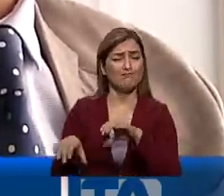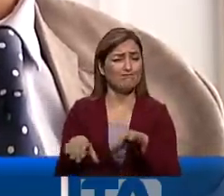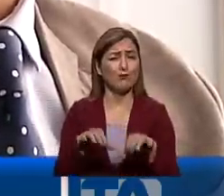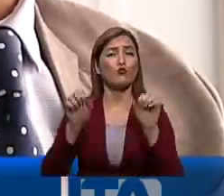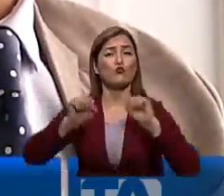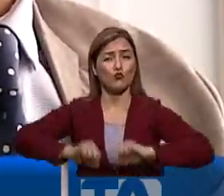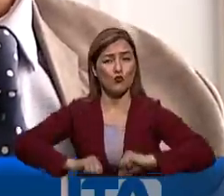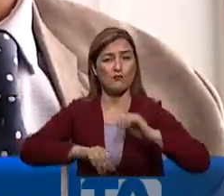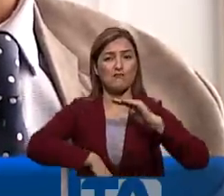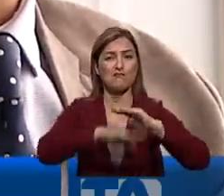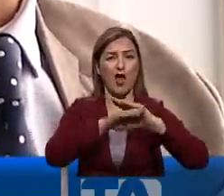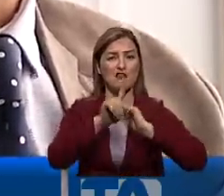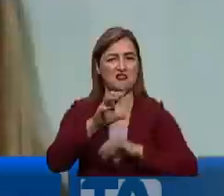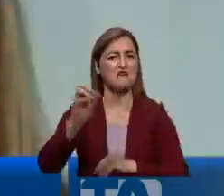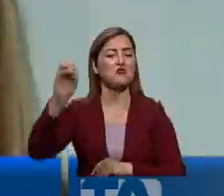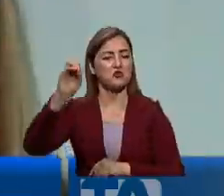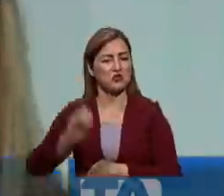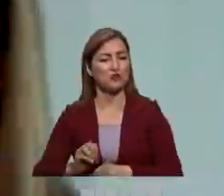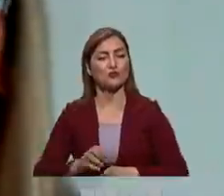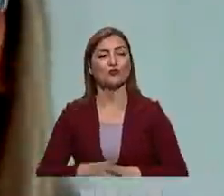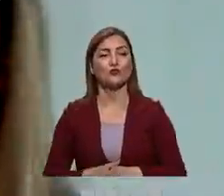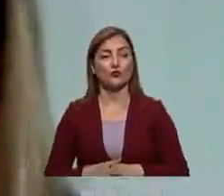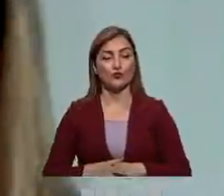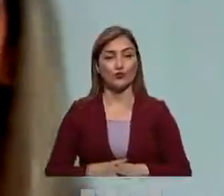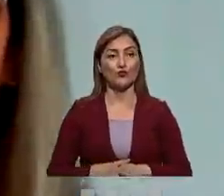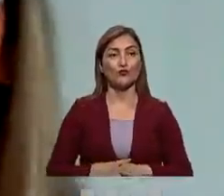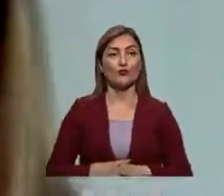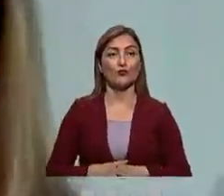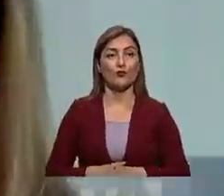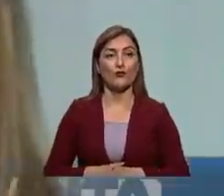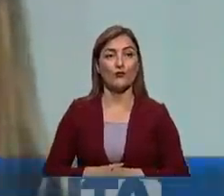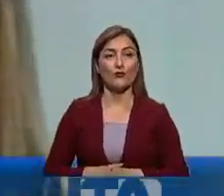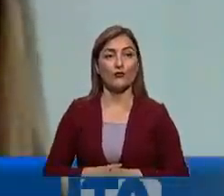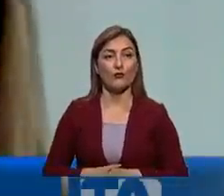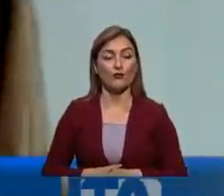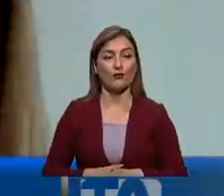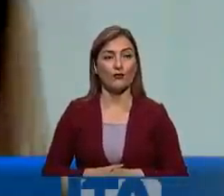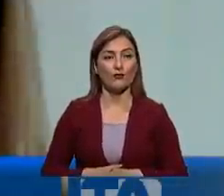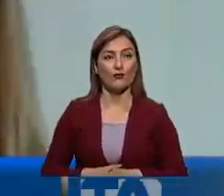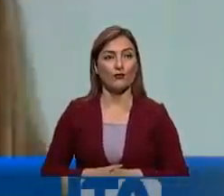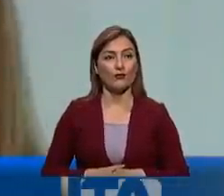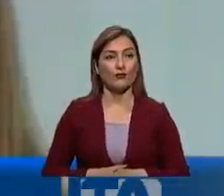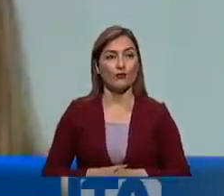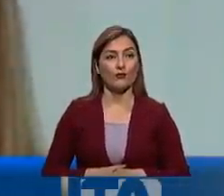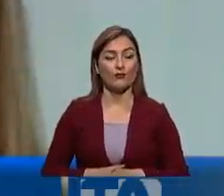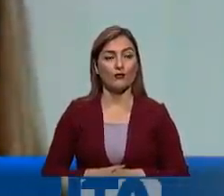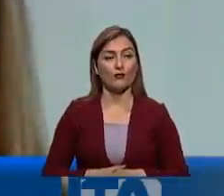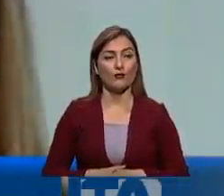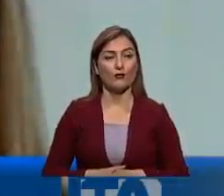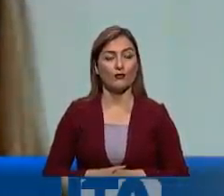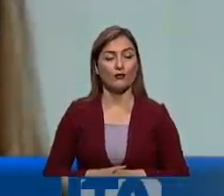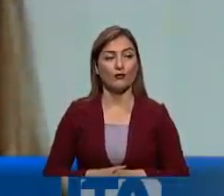actividades podrían tener aforos al 100%. Esperemos que todas estas métricas que nos va a dar